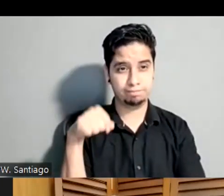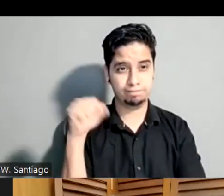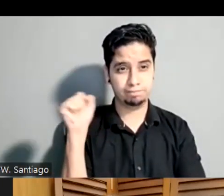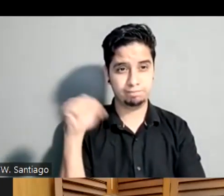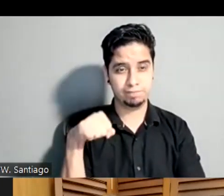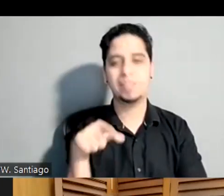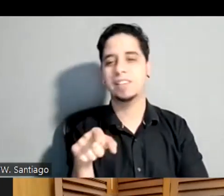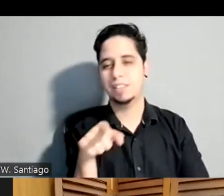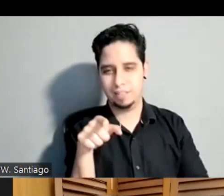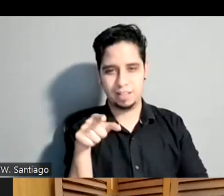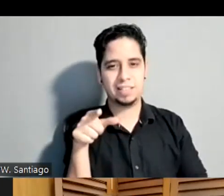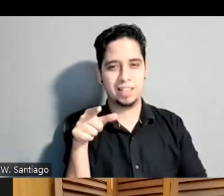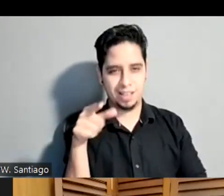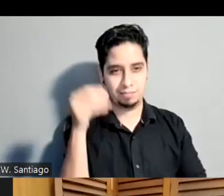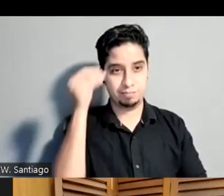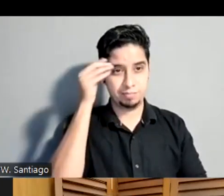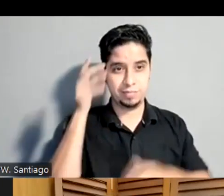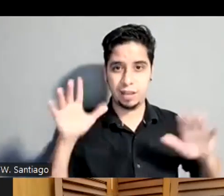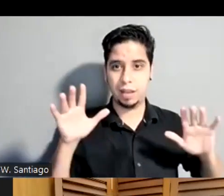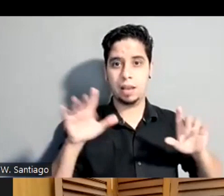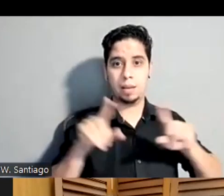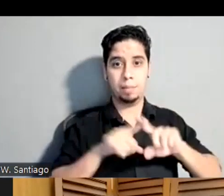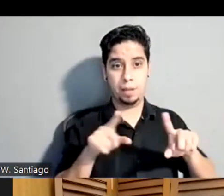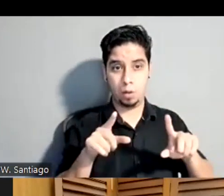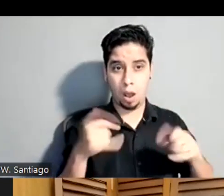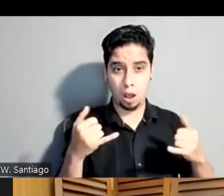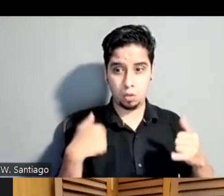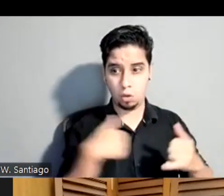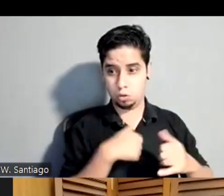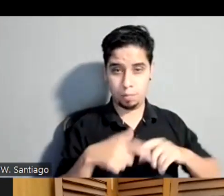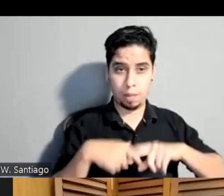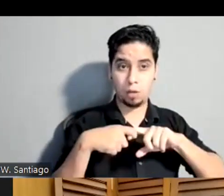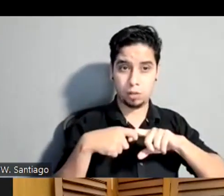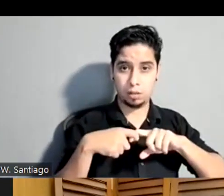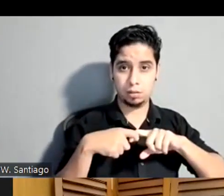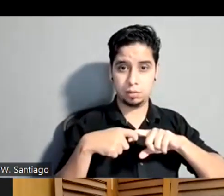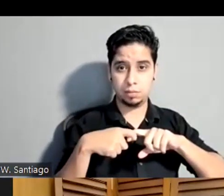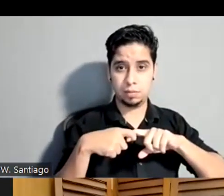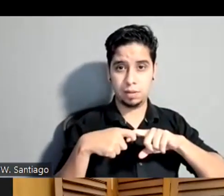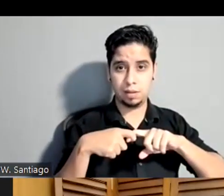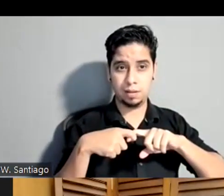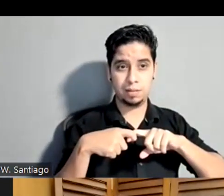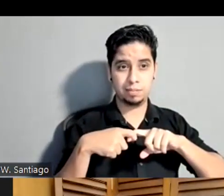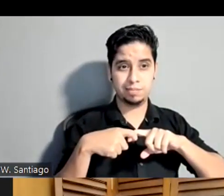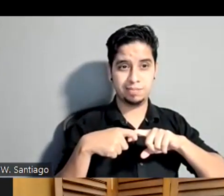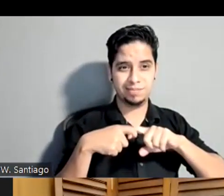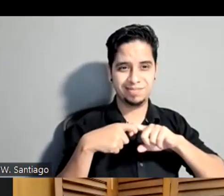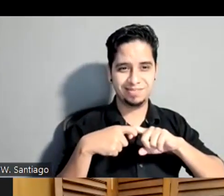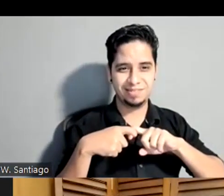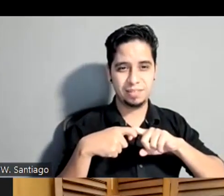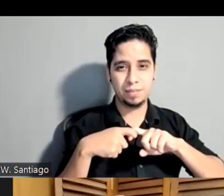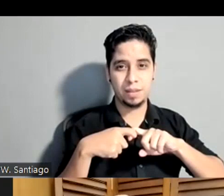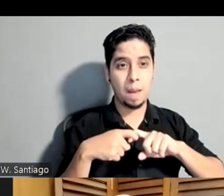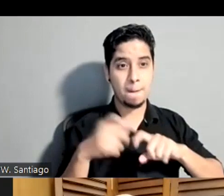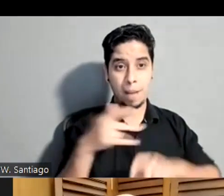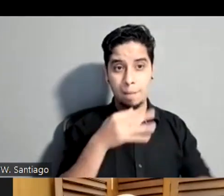Ahí van las preguntas. Pero sí, pues vamos entonces a una pausilla. ¿Cómo es que se hace la pausa? Ahí está. Venimos